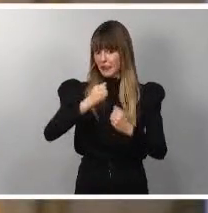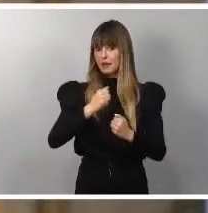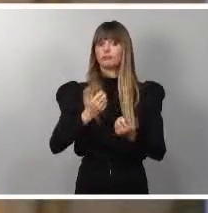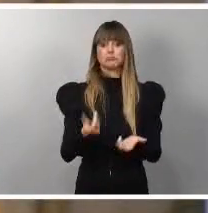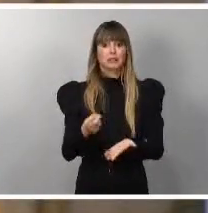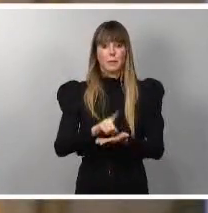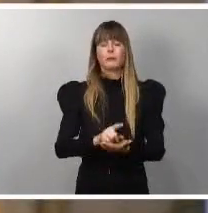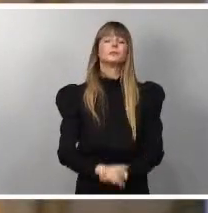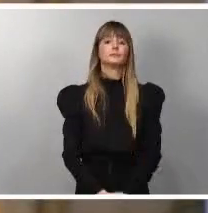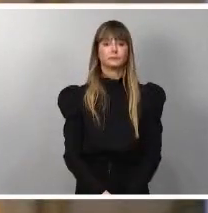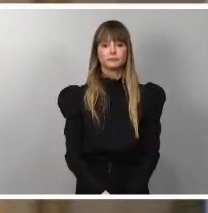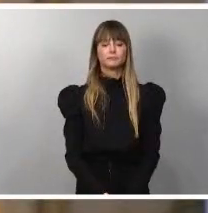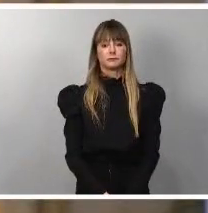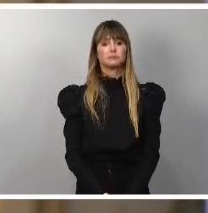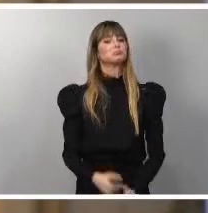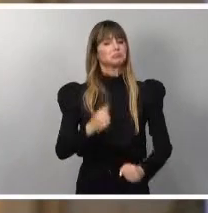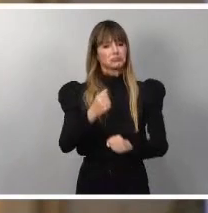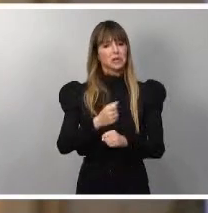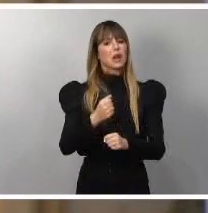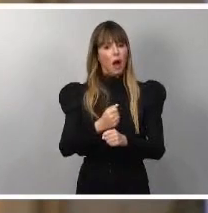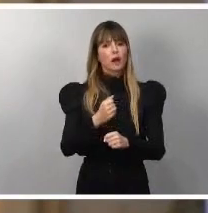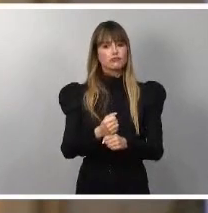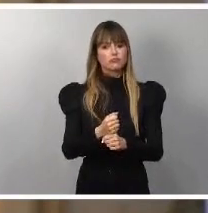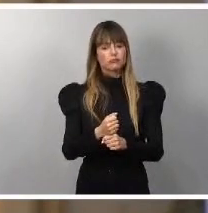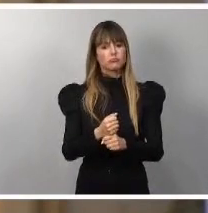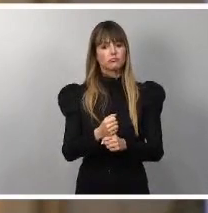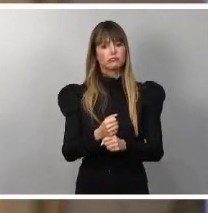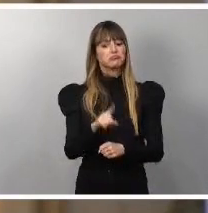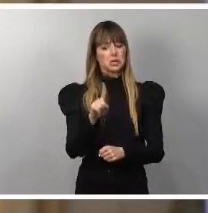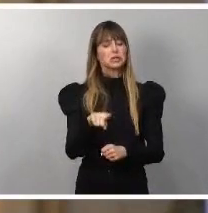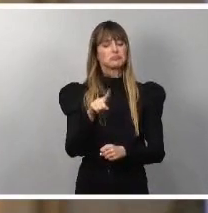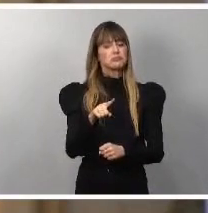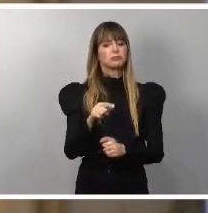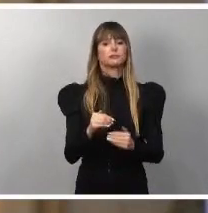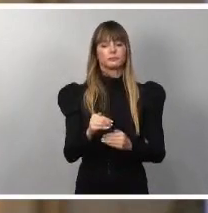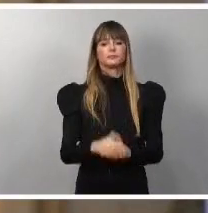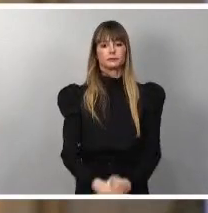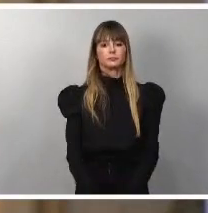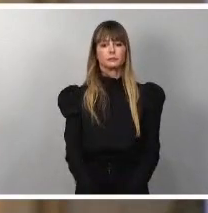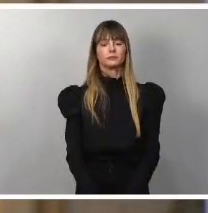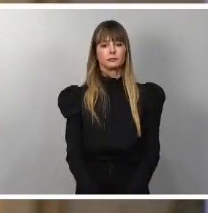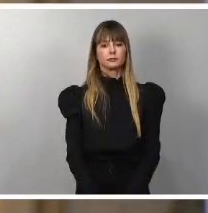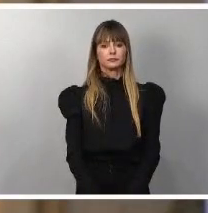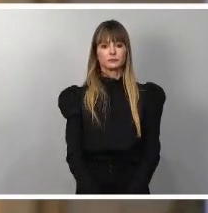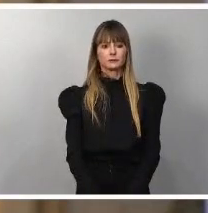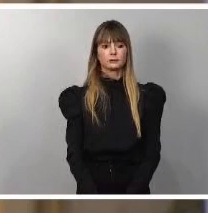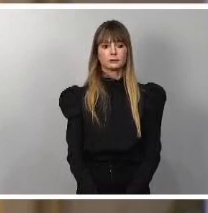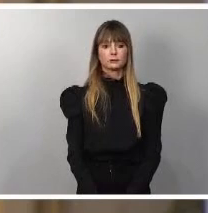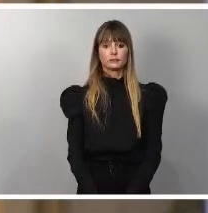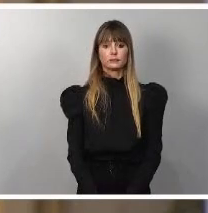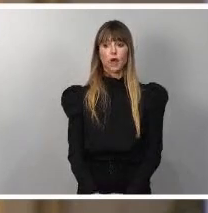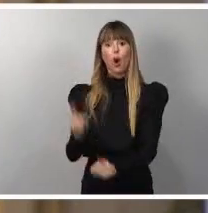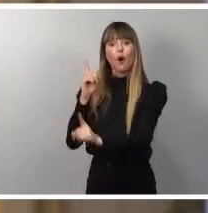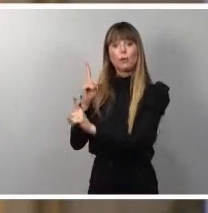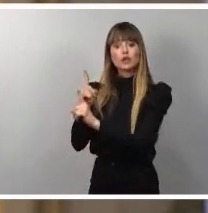pues en ese sentido vamos a trabajar durante estos meses, ¿no? Por último, es algo que también le he planteado al jefe de la oposición.